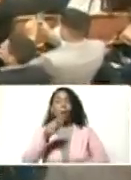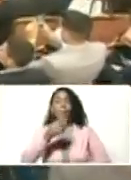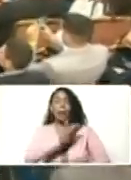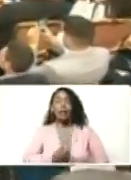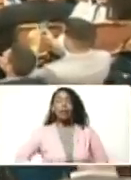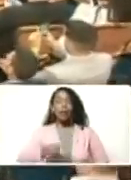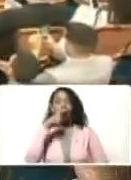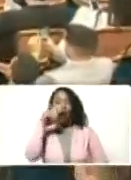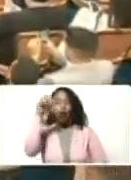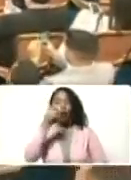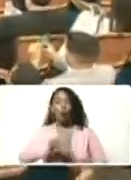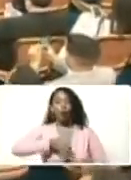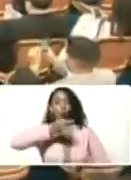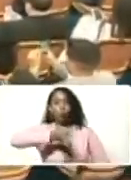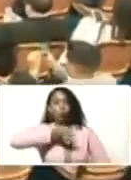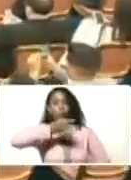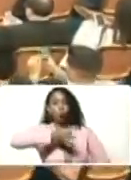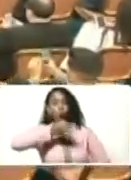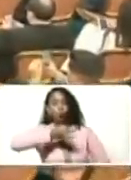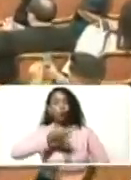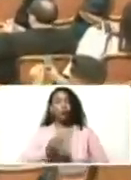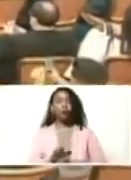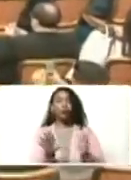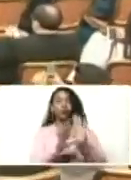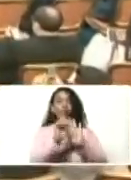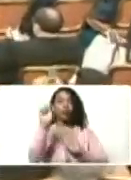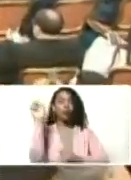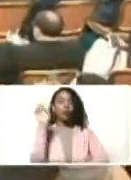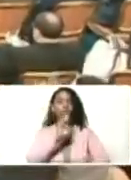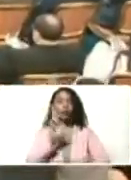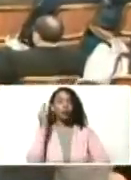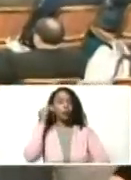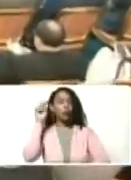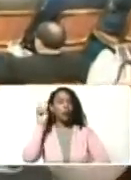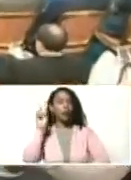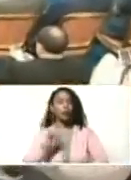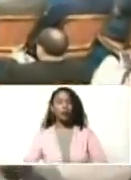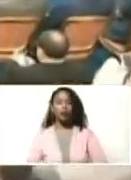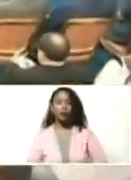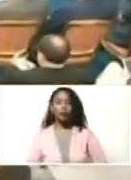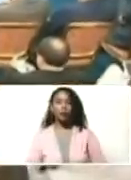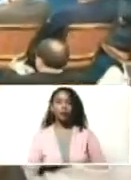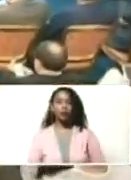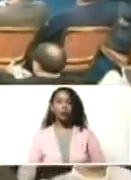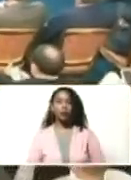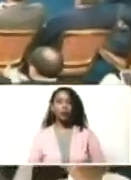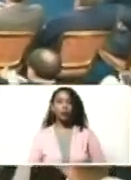Moros, presidente constitucional de la República Bolivariana de Venezuela.